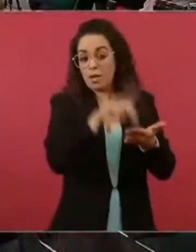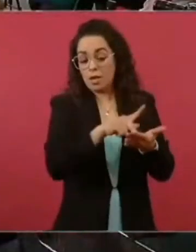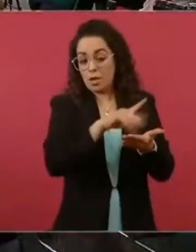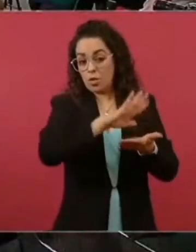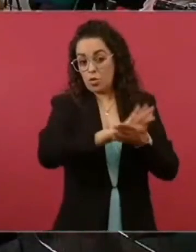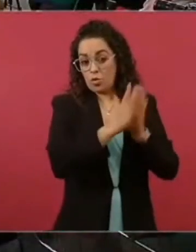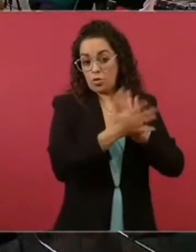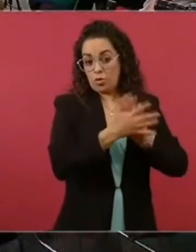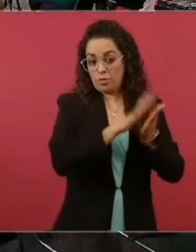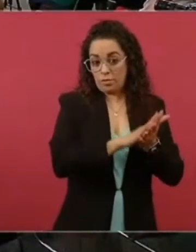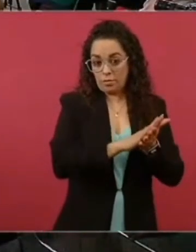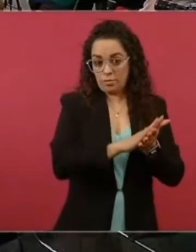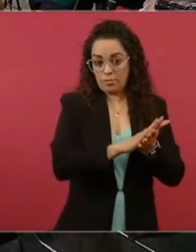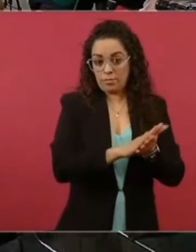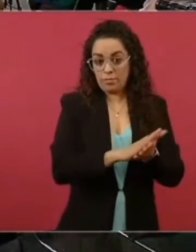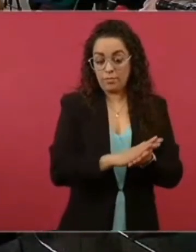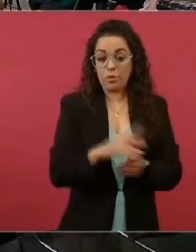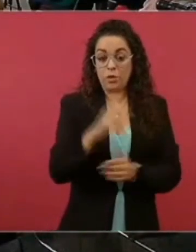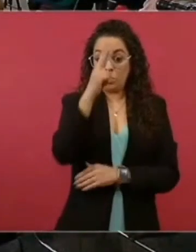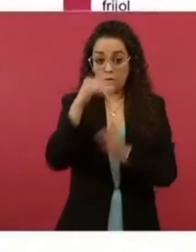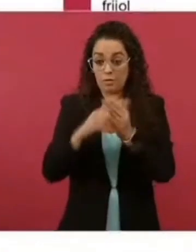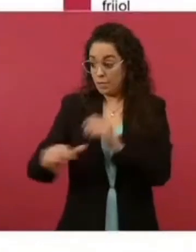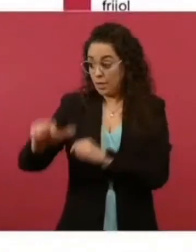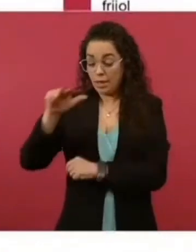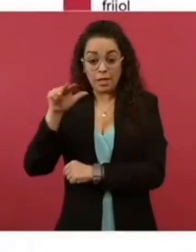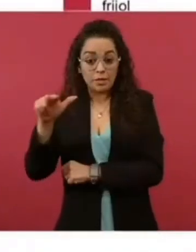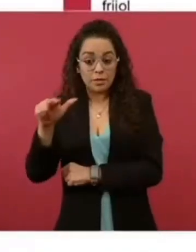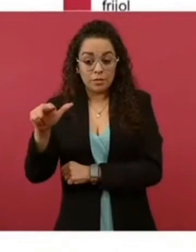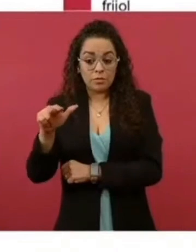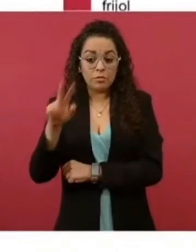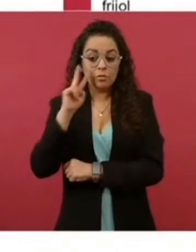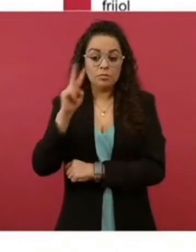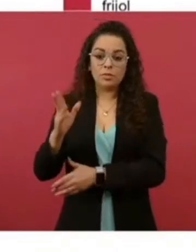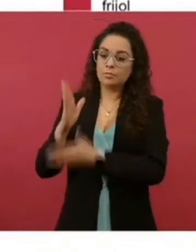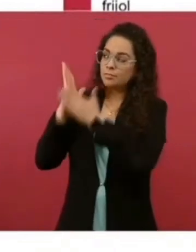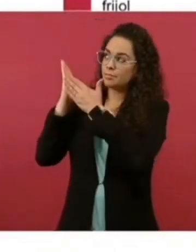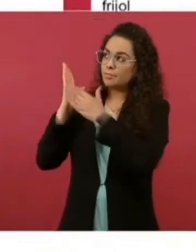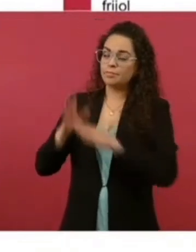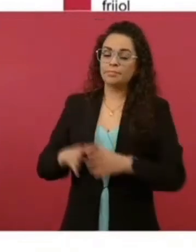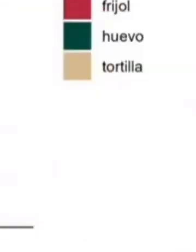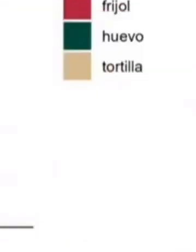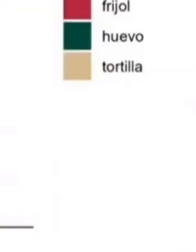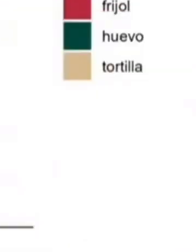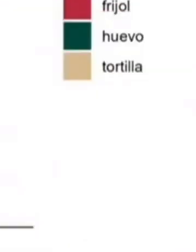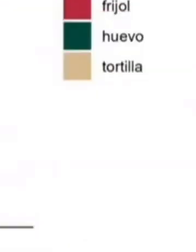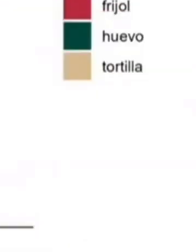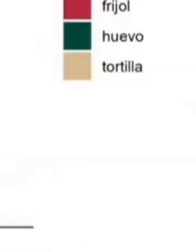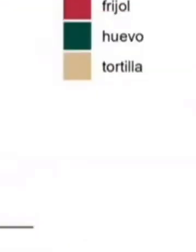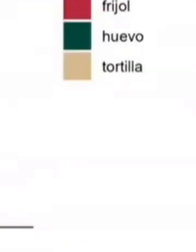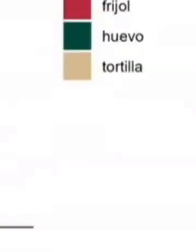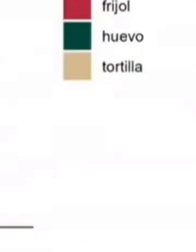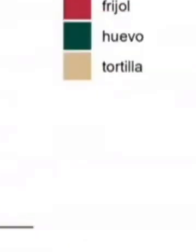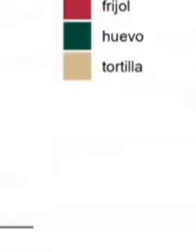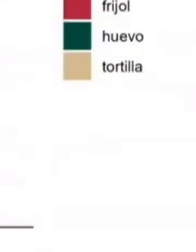Y cuando llegamos al gobierno, en el 18, solo alcanzaba para 6.5.